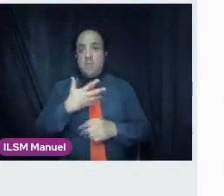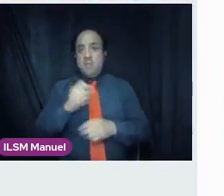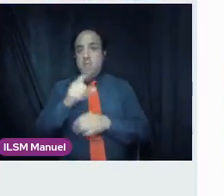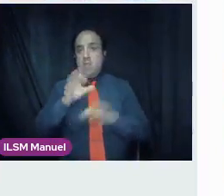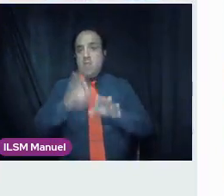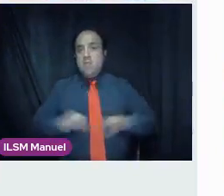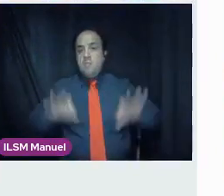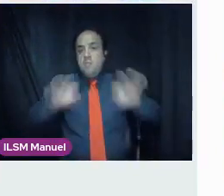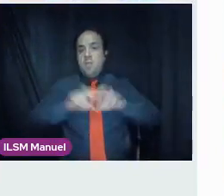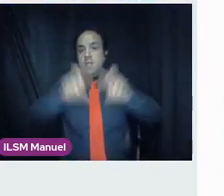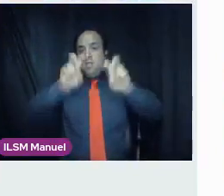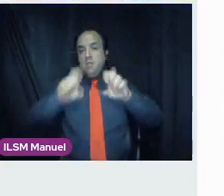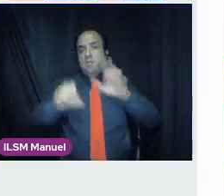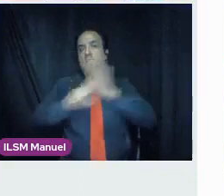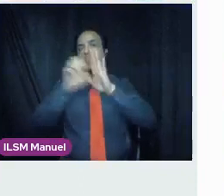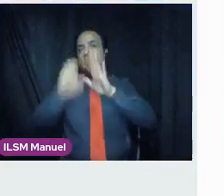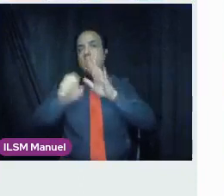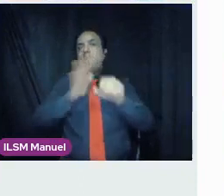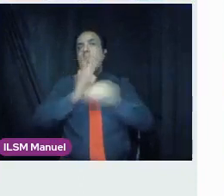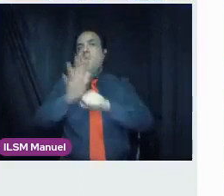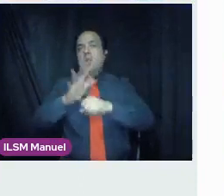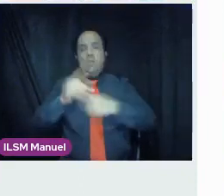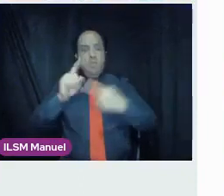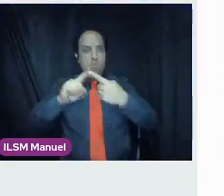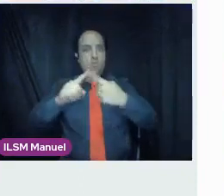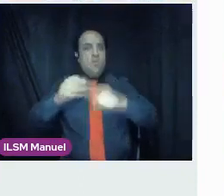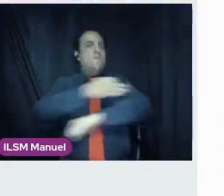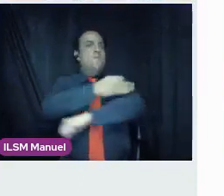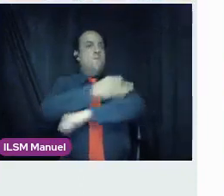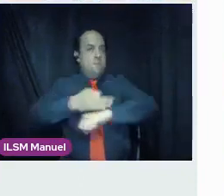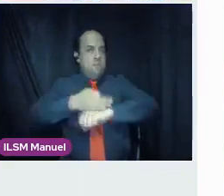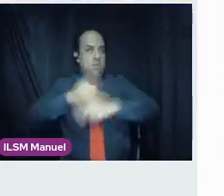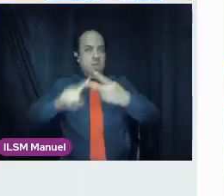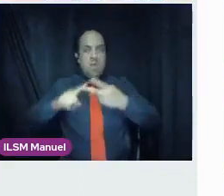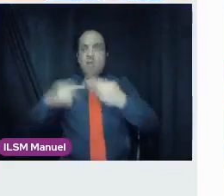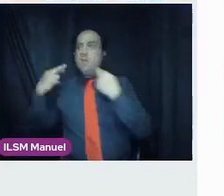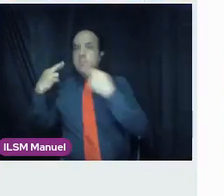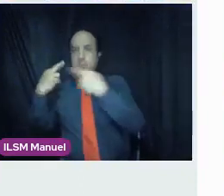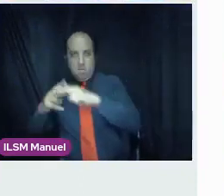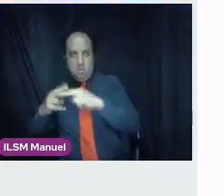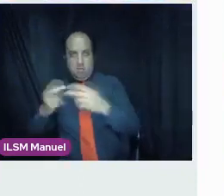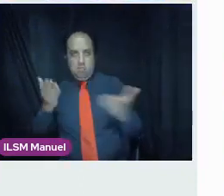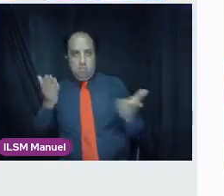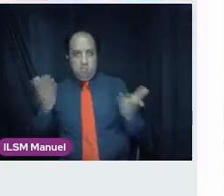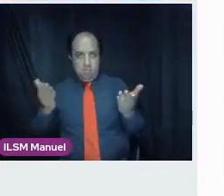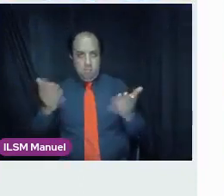la familia y los docentes.